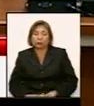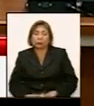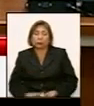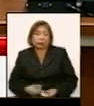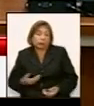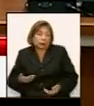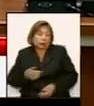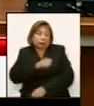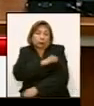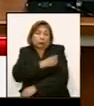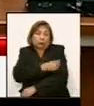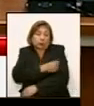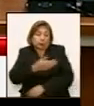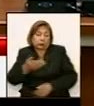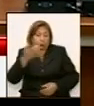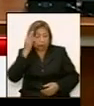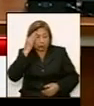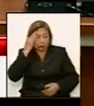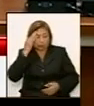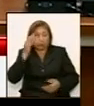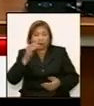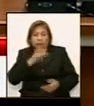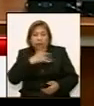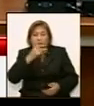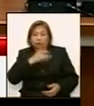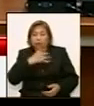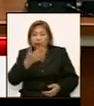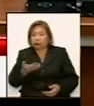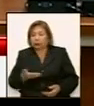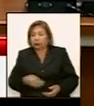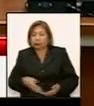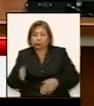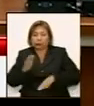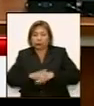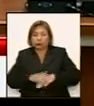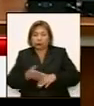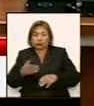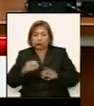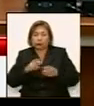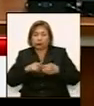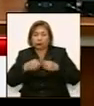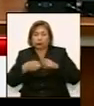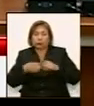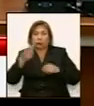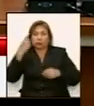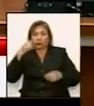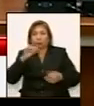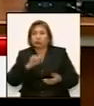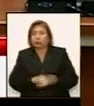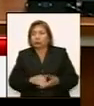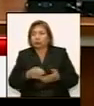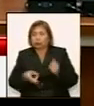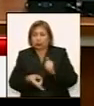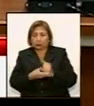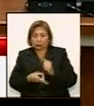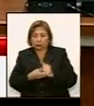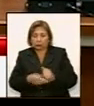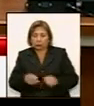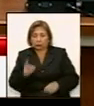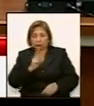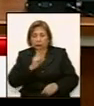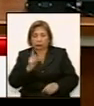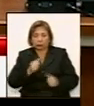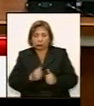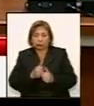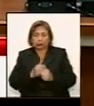autoridades que estemos capacitadas y sensibilizadas sobre esta problemática para asegurar que no